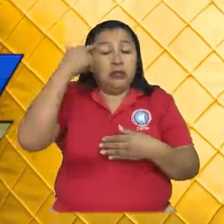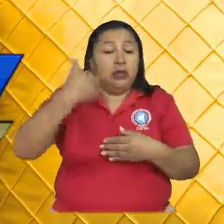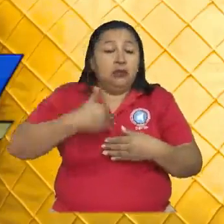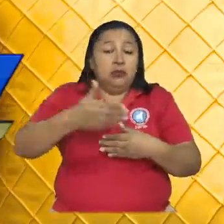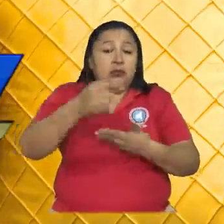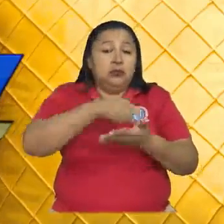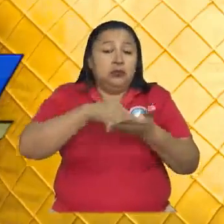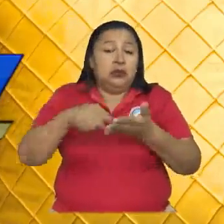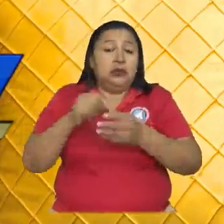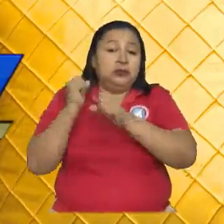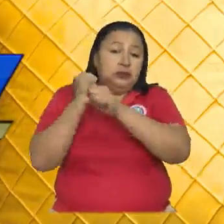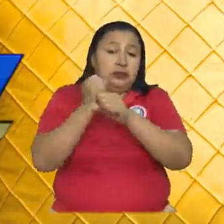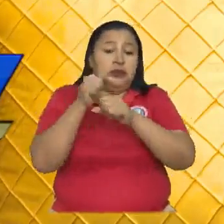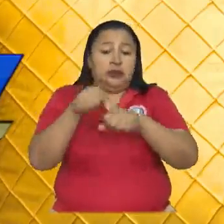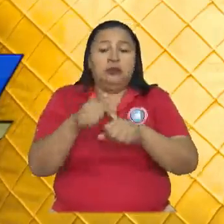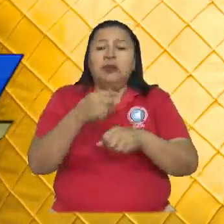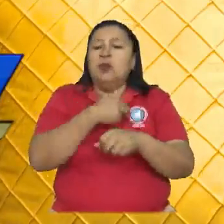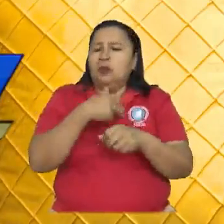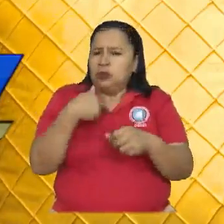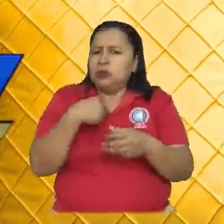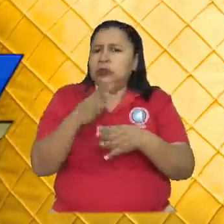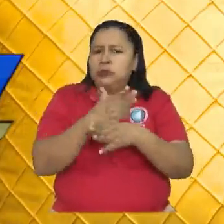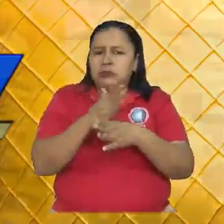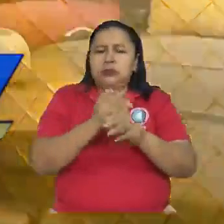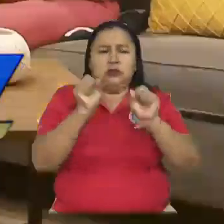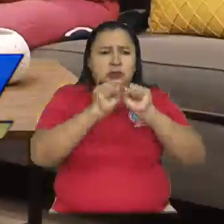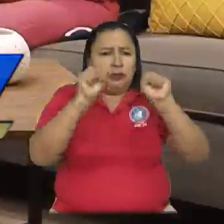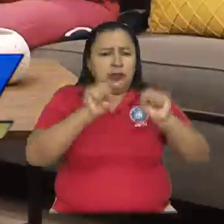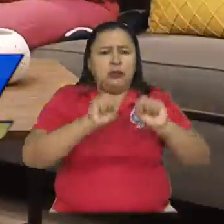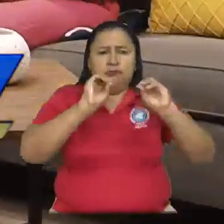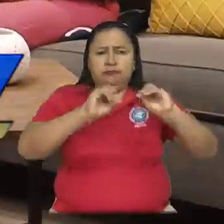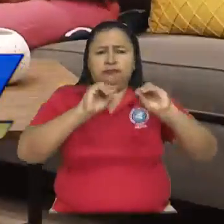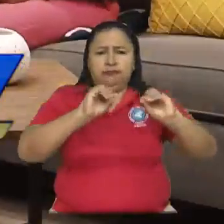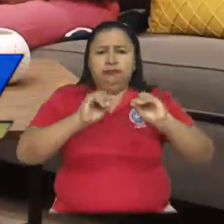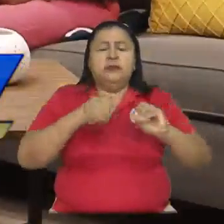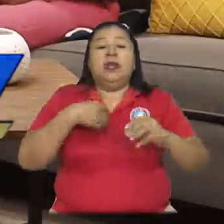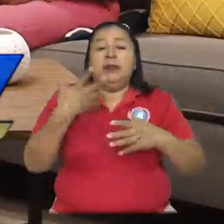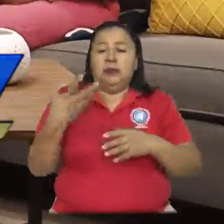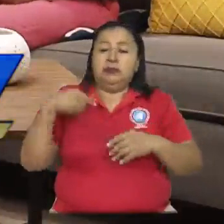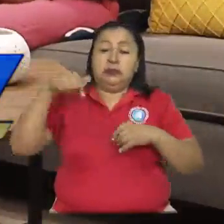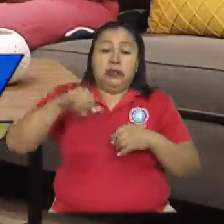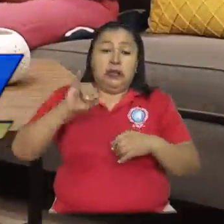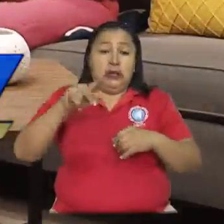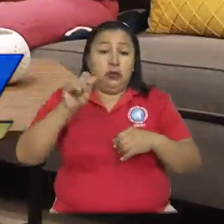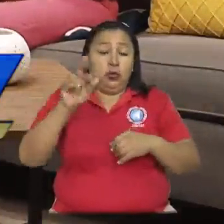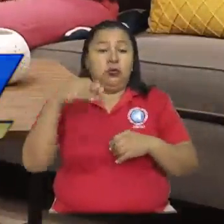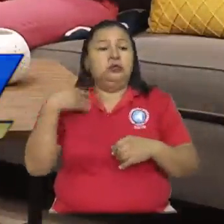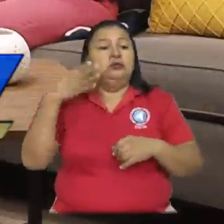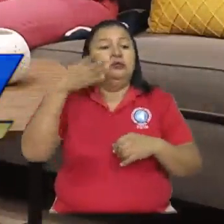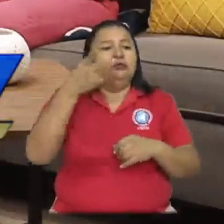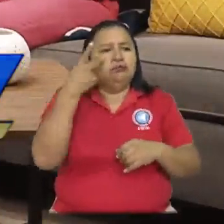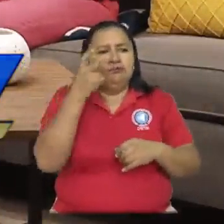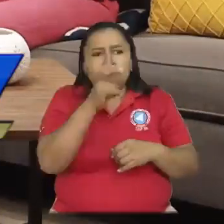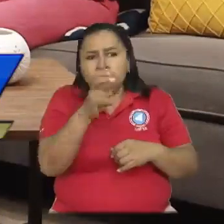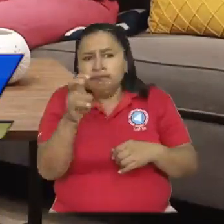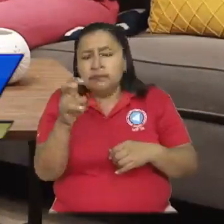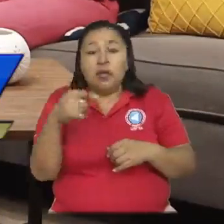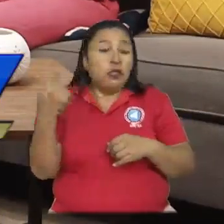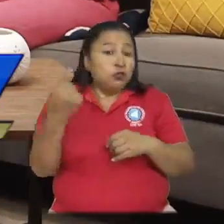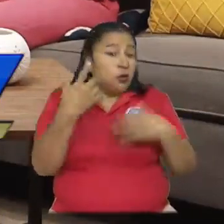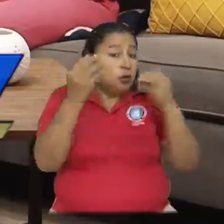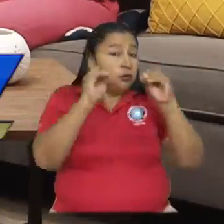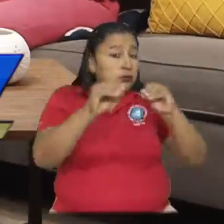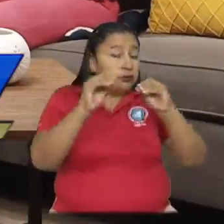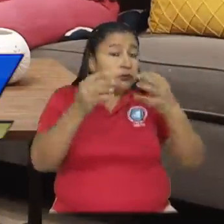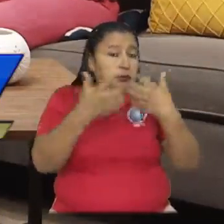Y por eso se brindan una serie de capacitaciones, se hacen inspecciones que son sumamente importantes, que no solo es capacitar a la gente, sino